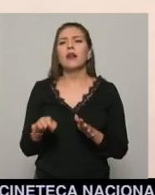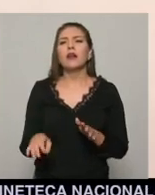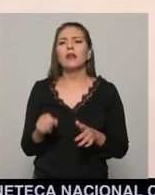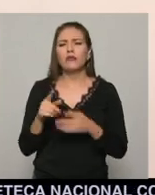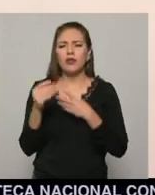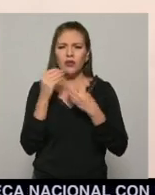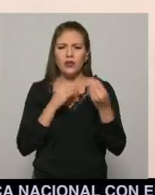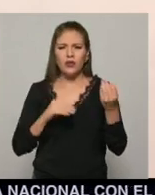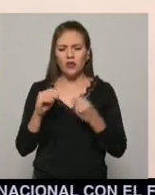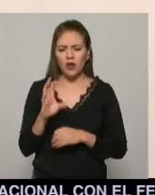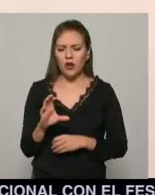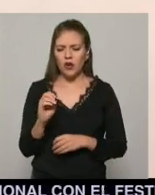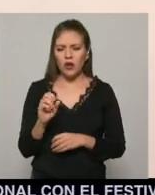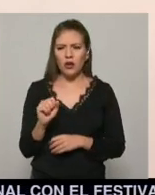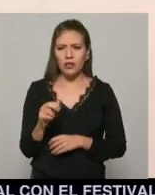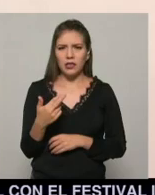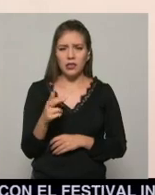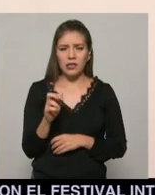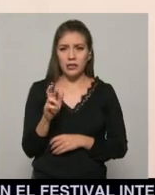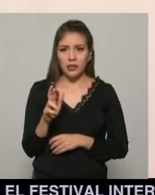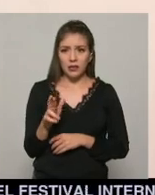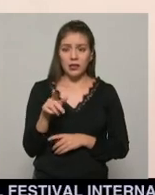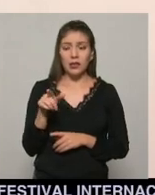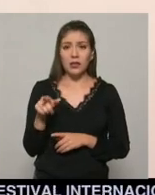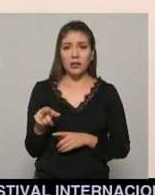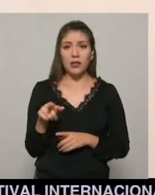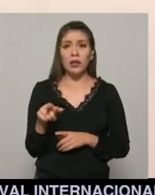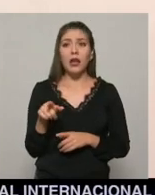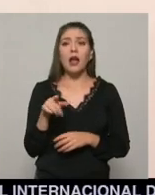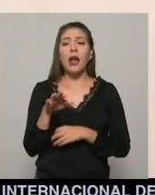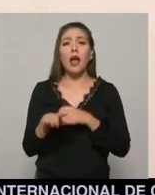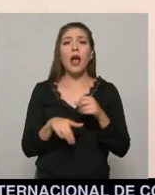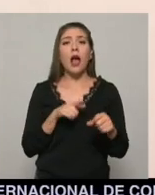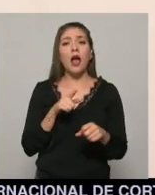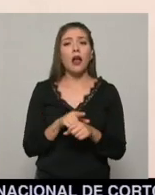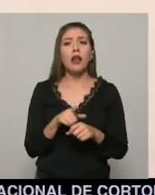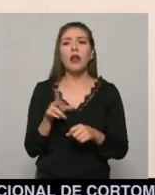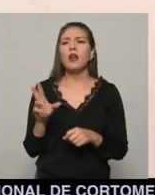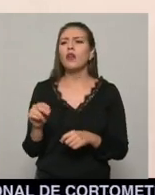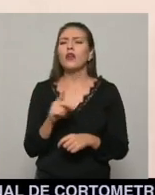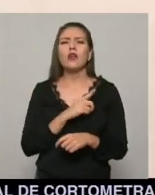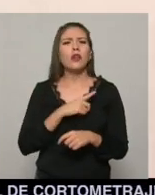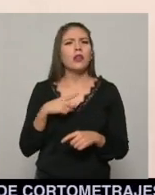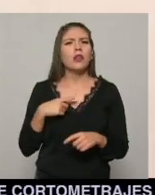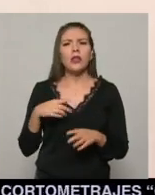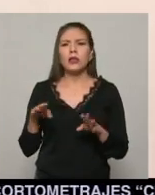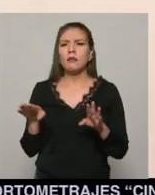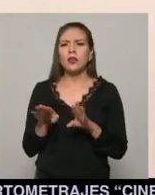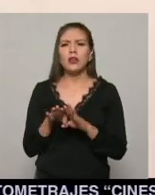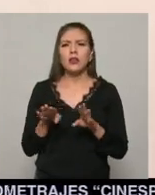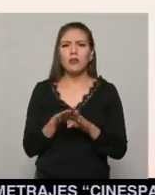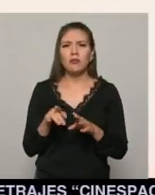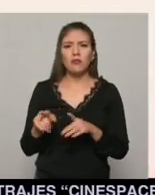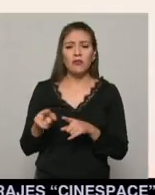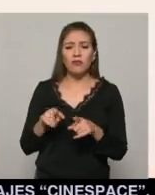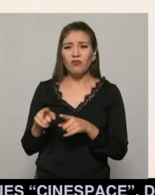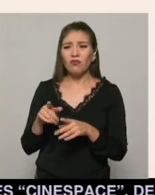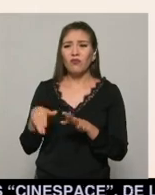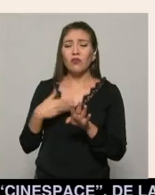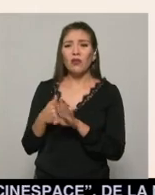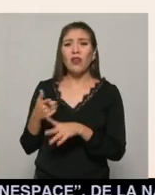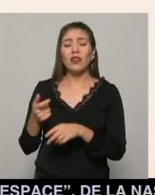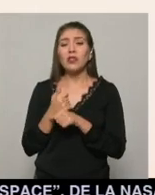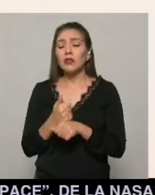kosher. Entonces, la comida kosher, el animal no debe ser aturdido, entonces debe de sufrir, ¿no? Y dos,